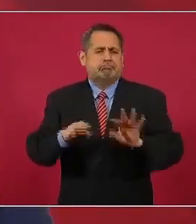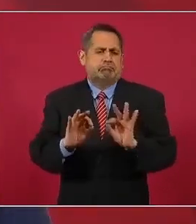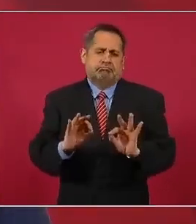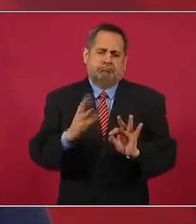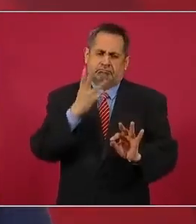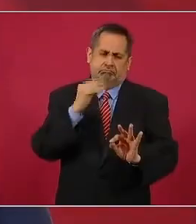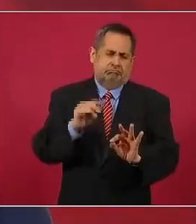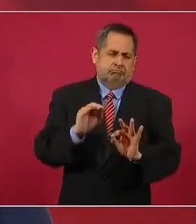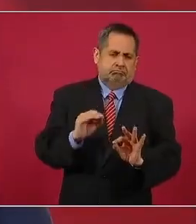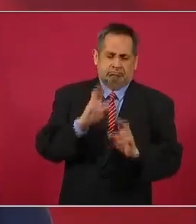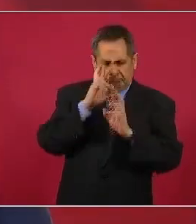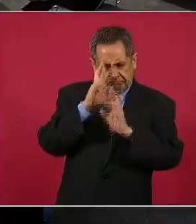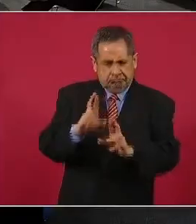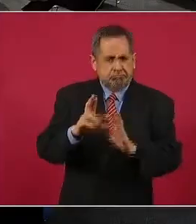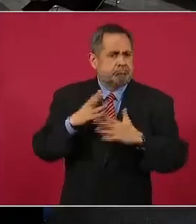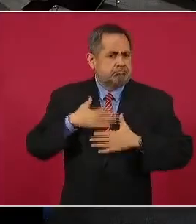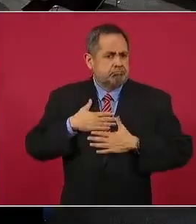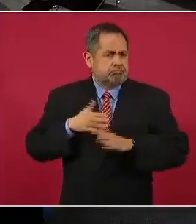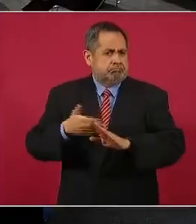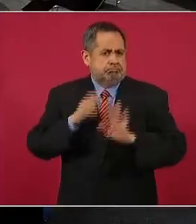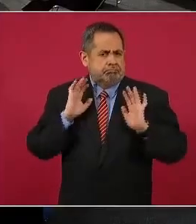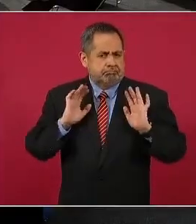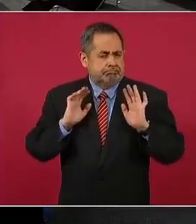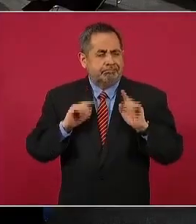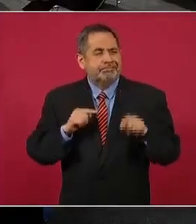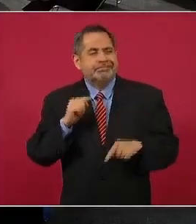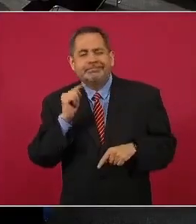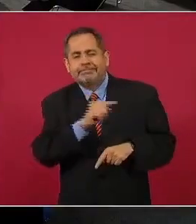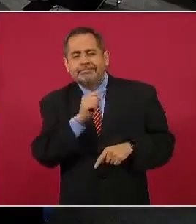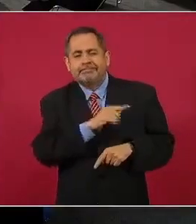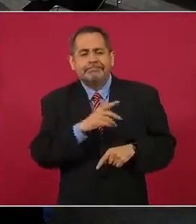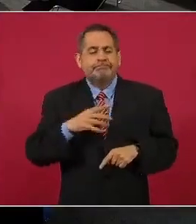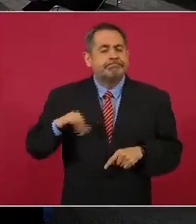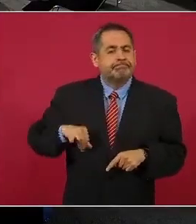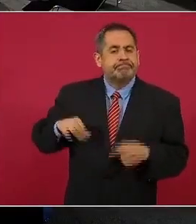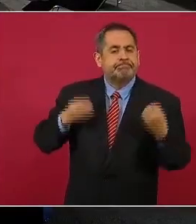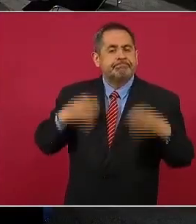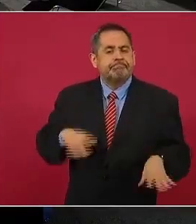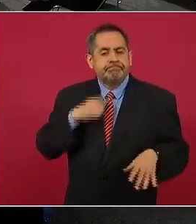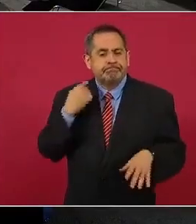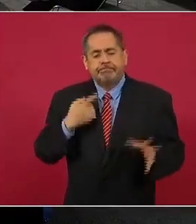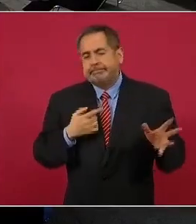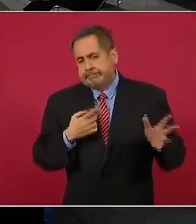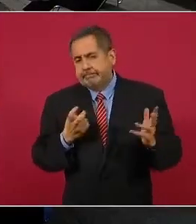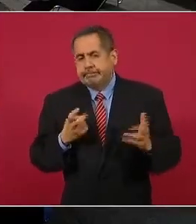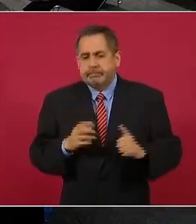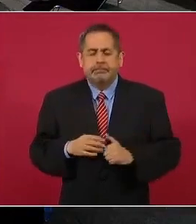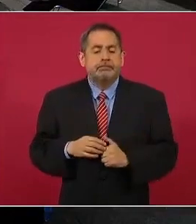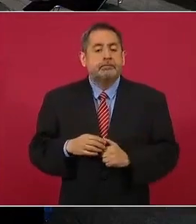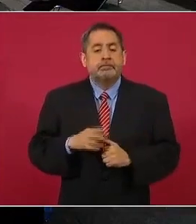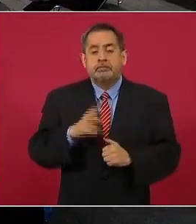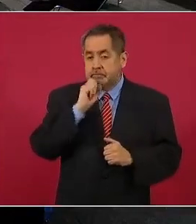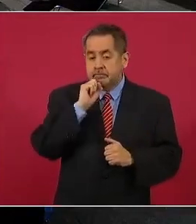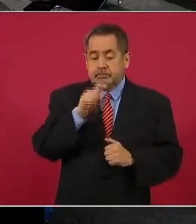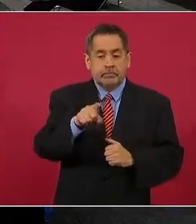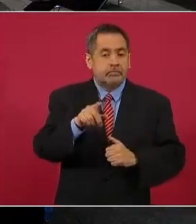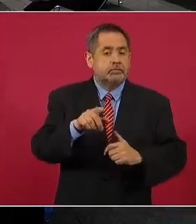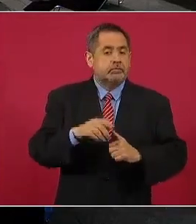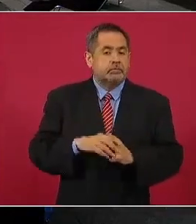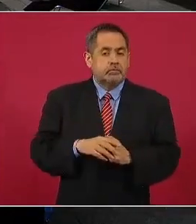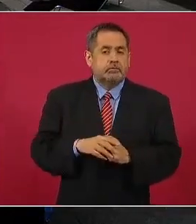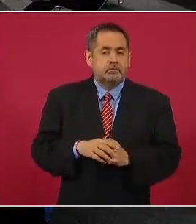intereses. Y de manera muy especial, además de los